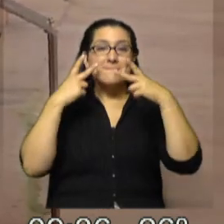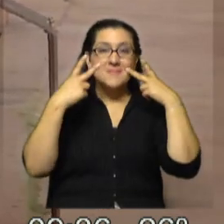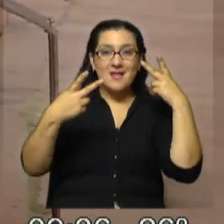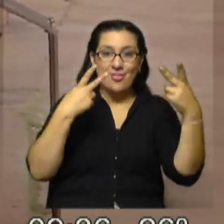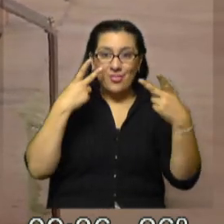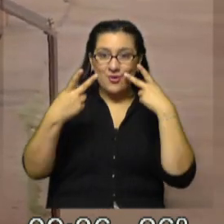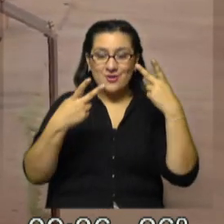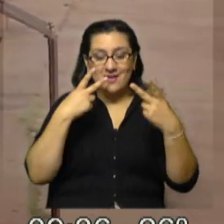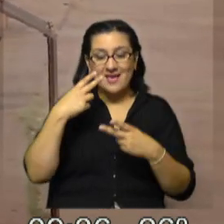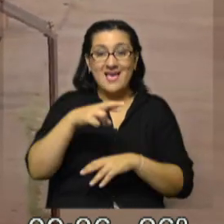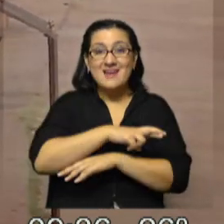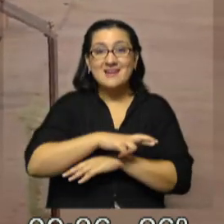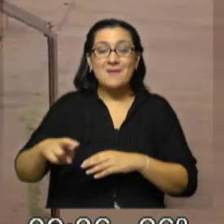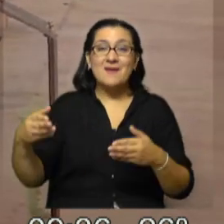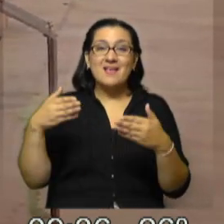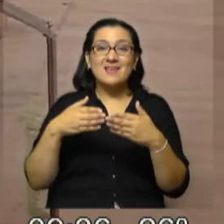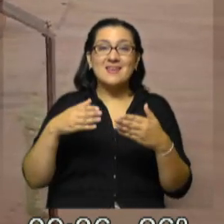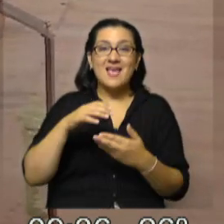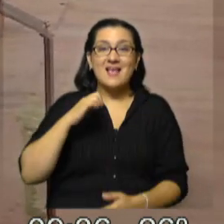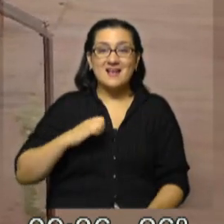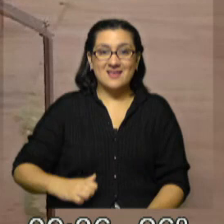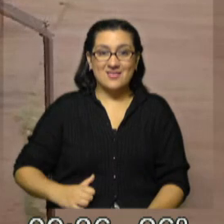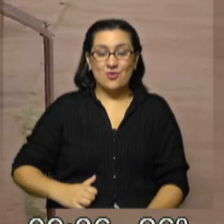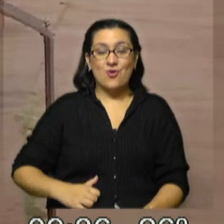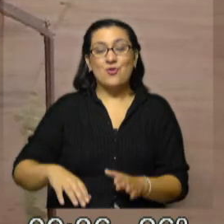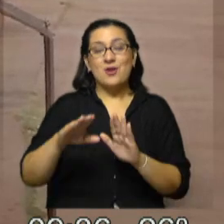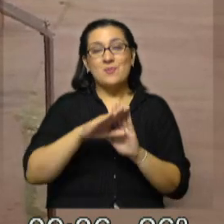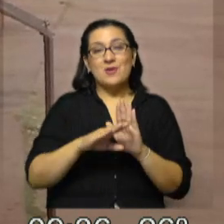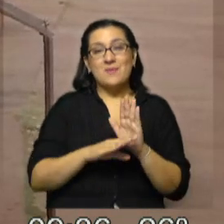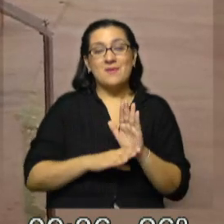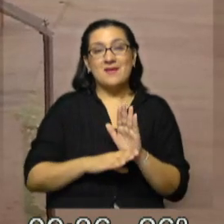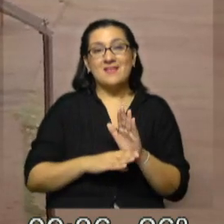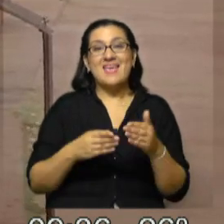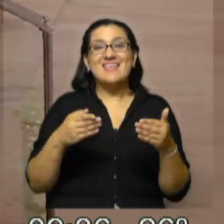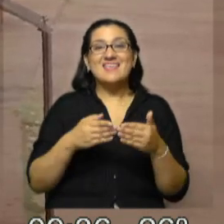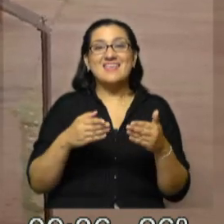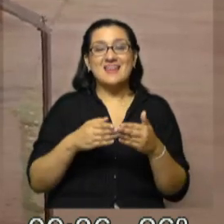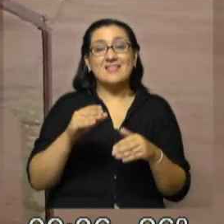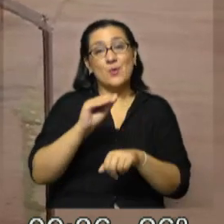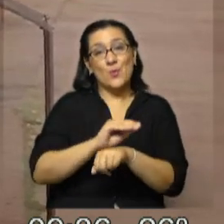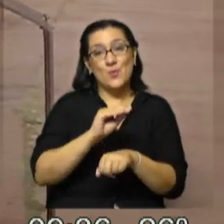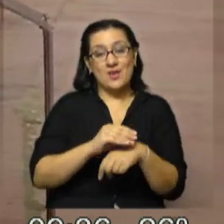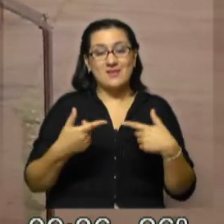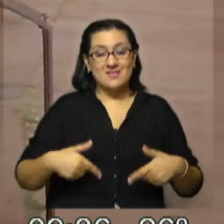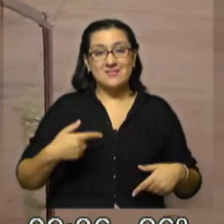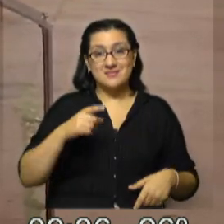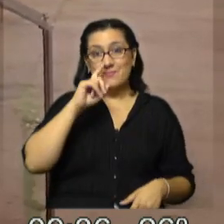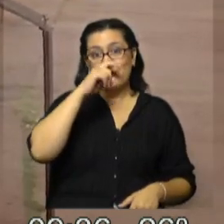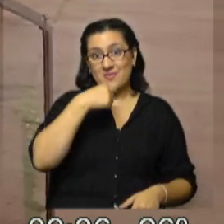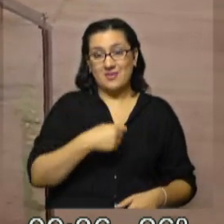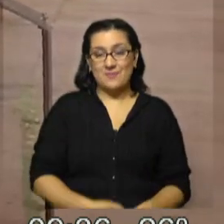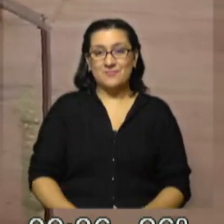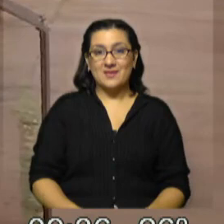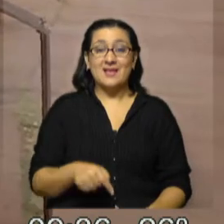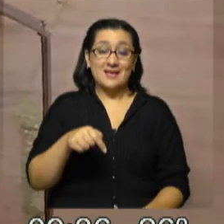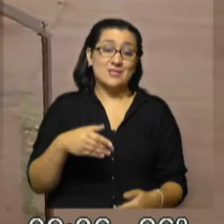y Ejido, a propósito de lo que es el programa de la comuna capitalina Esquinas de la Cultura, que se transforma en esquina